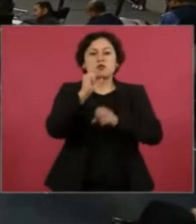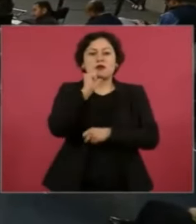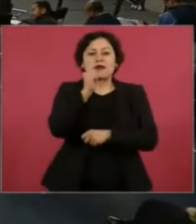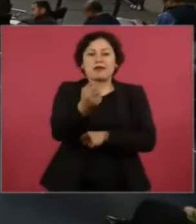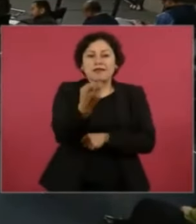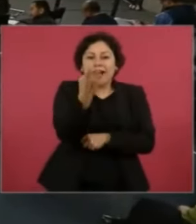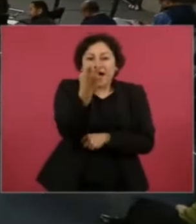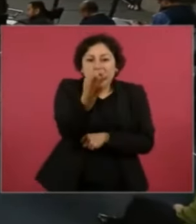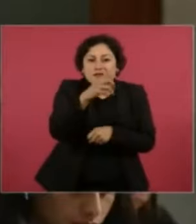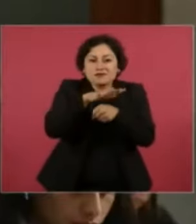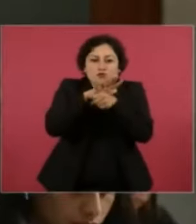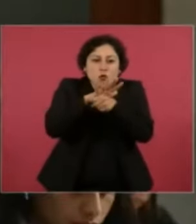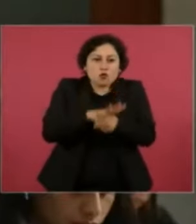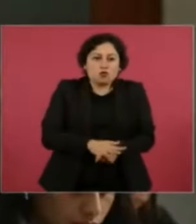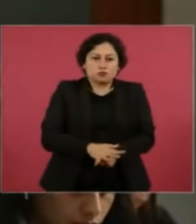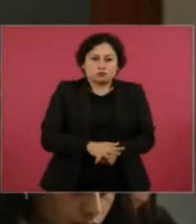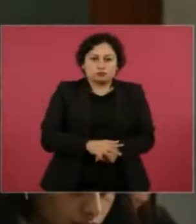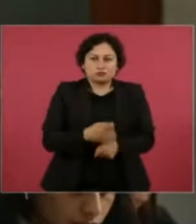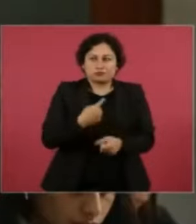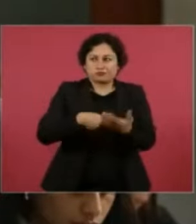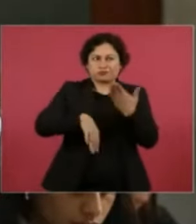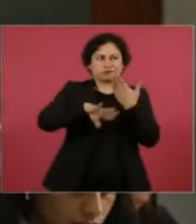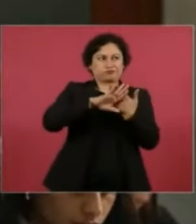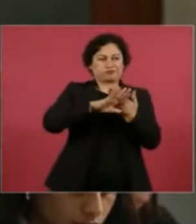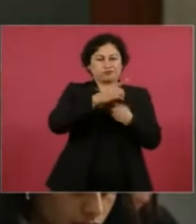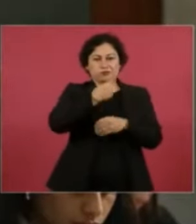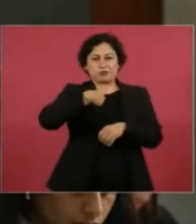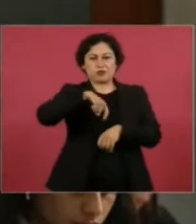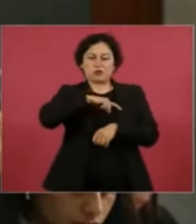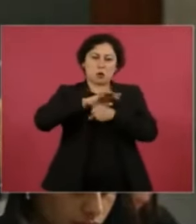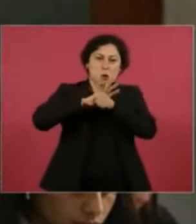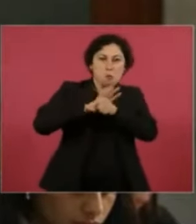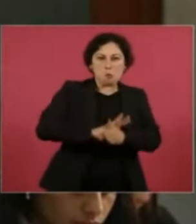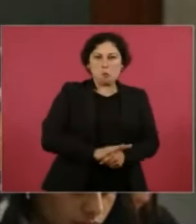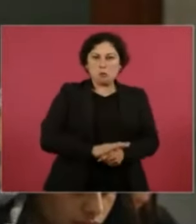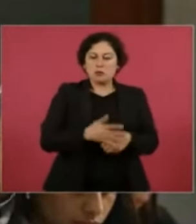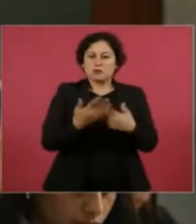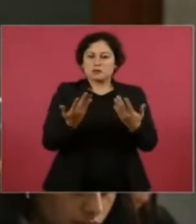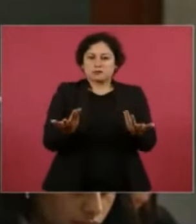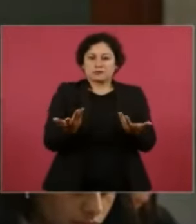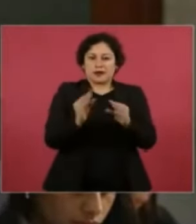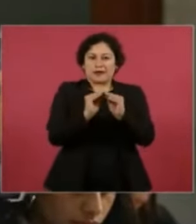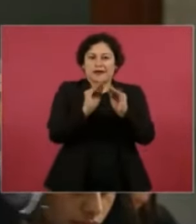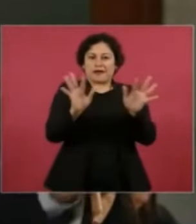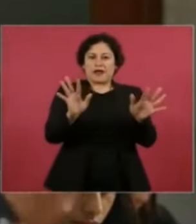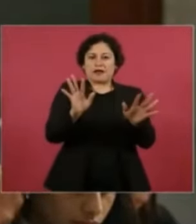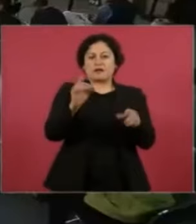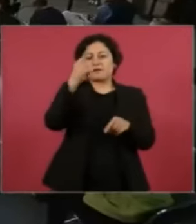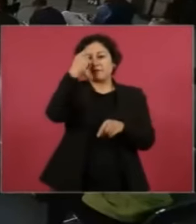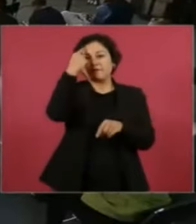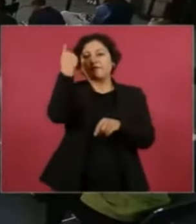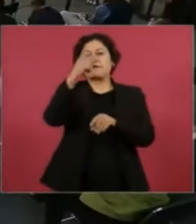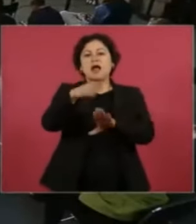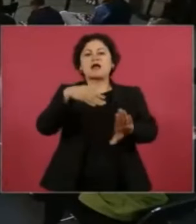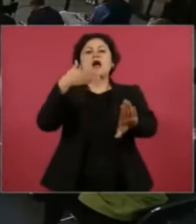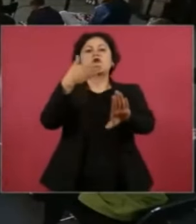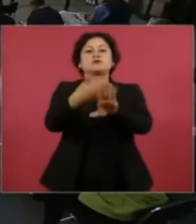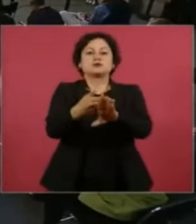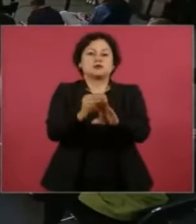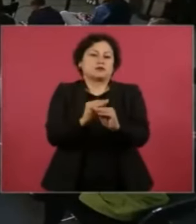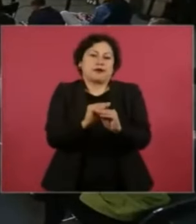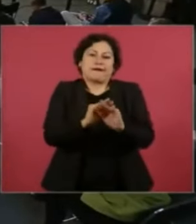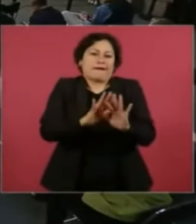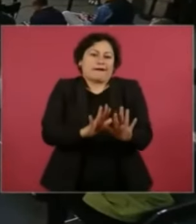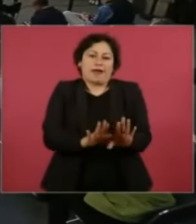es un acto de censura Clara si no contra usted porque obviamente no se van a Perdón por la expresión a poner a las